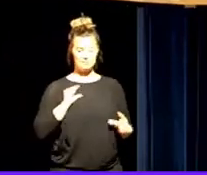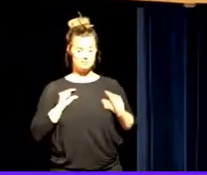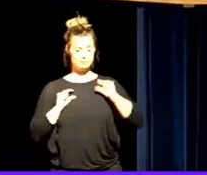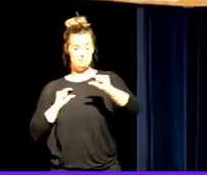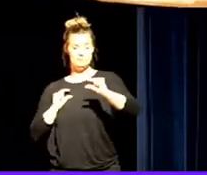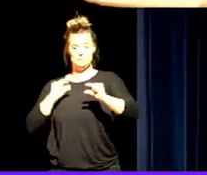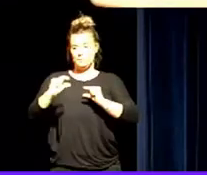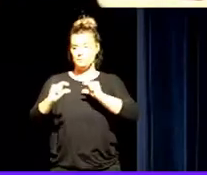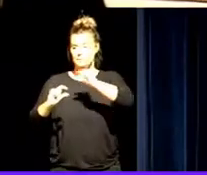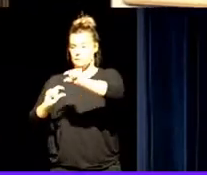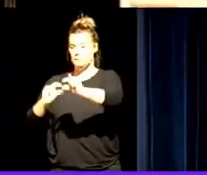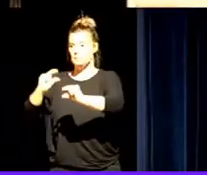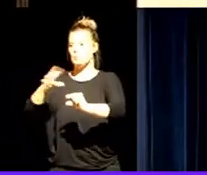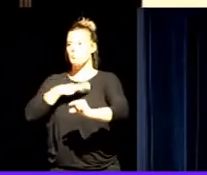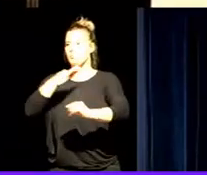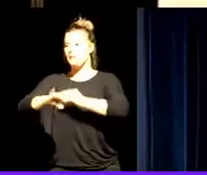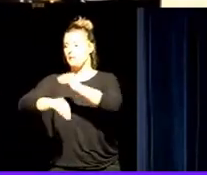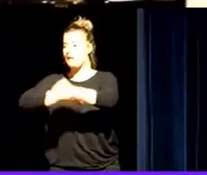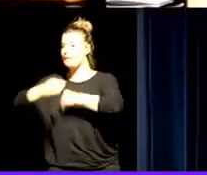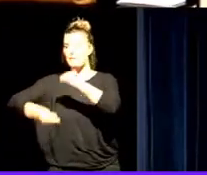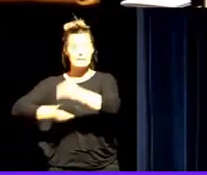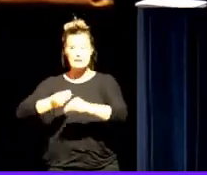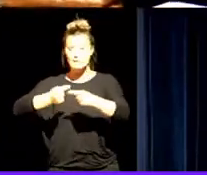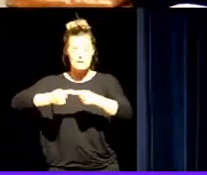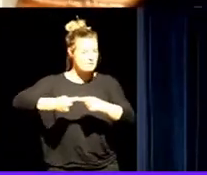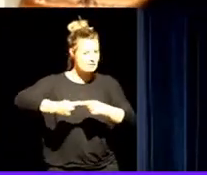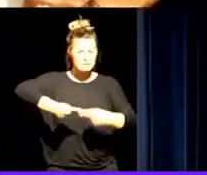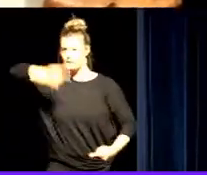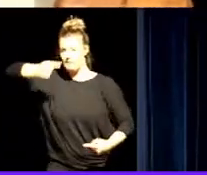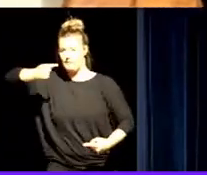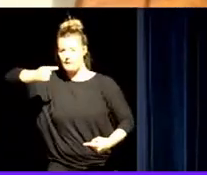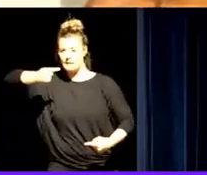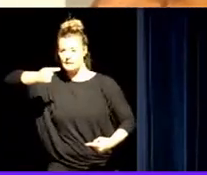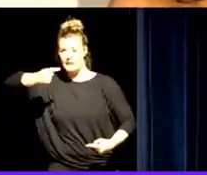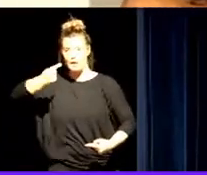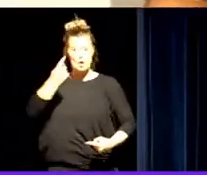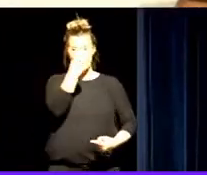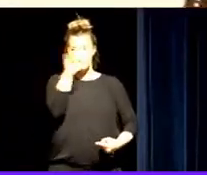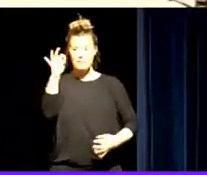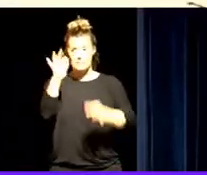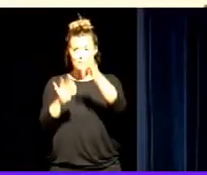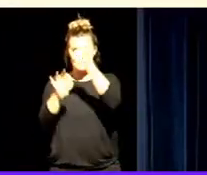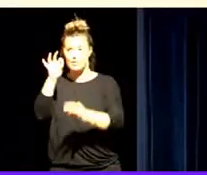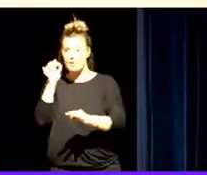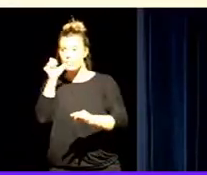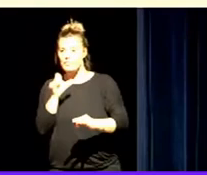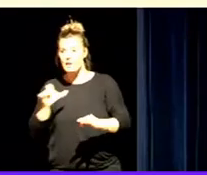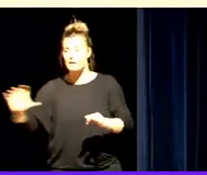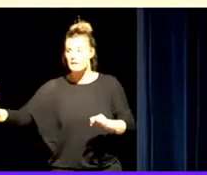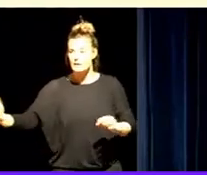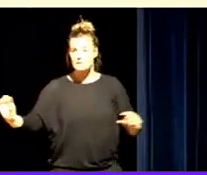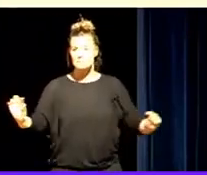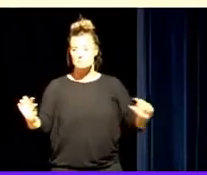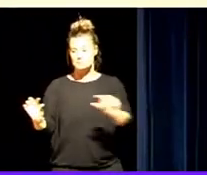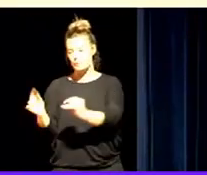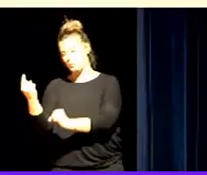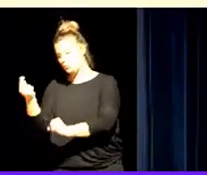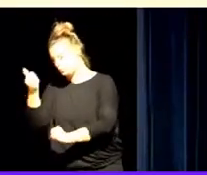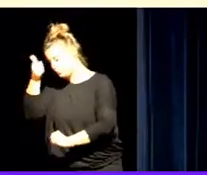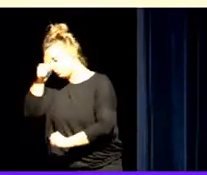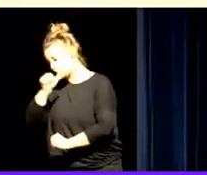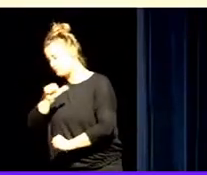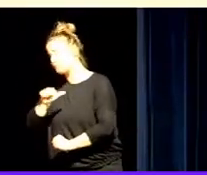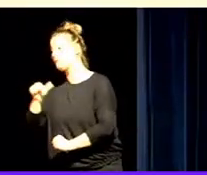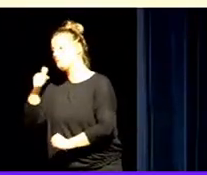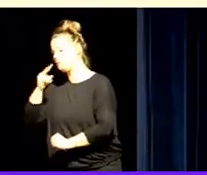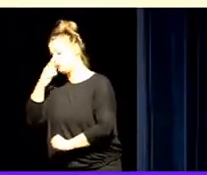de vosotras puede hacer la gran diferencia con el 100% de un chaval, de una chavala en